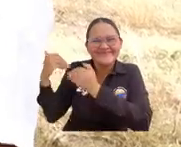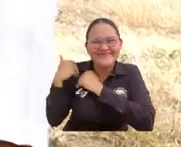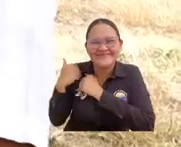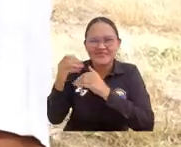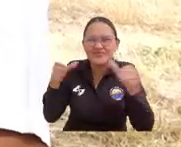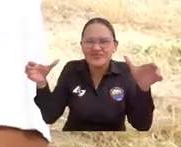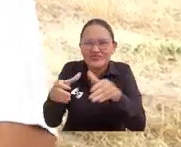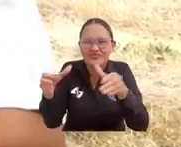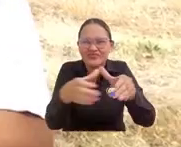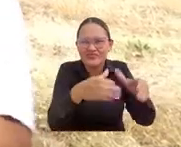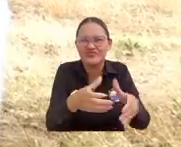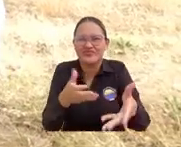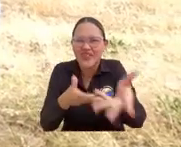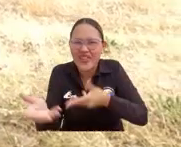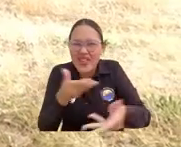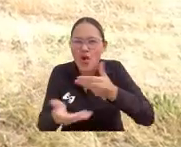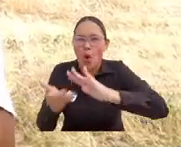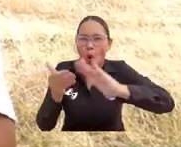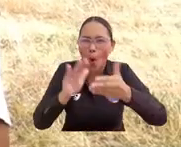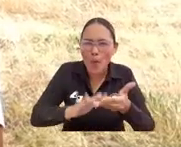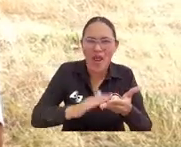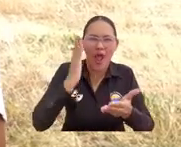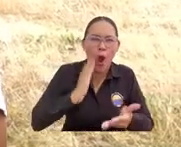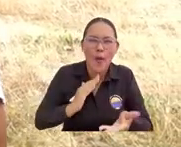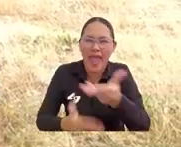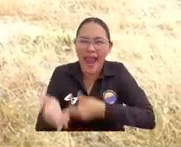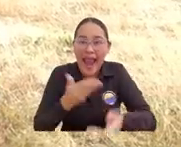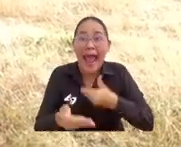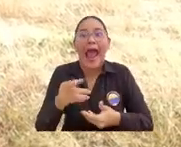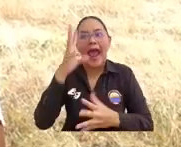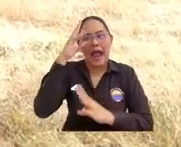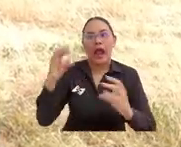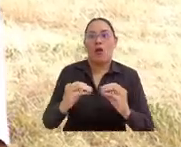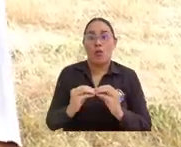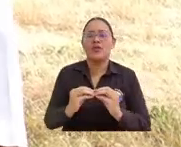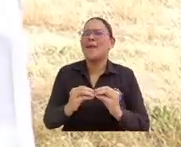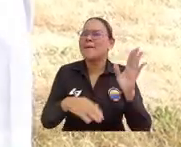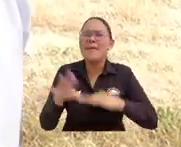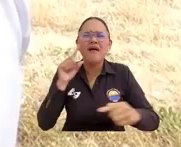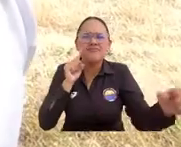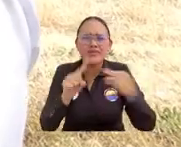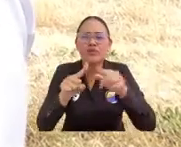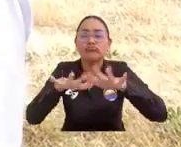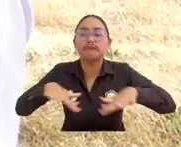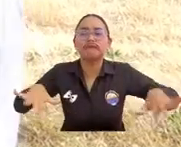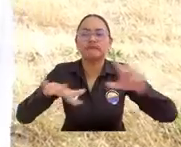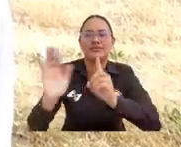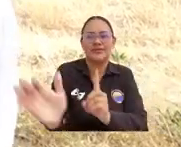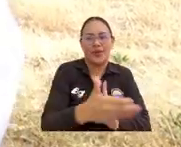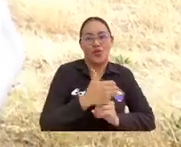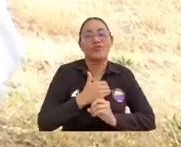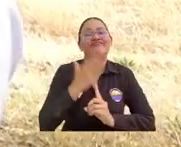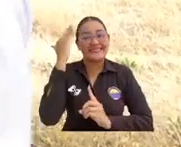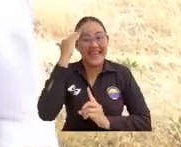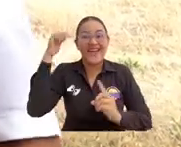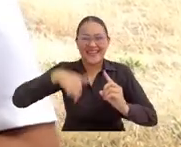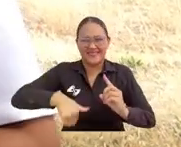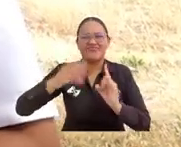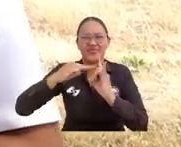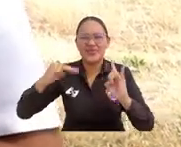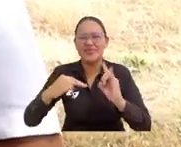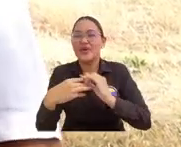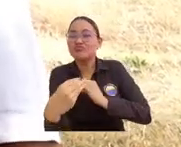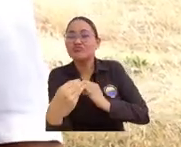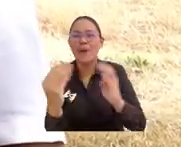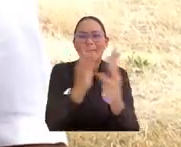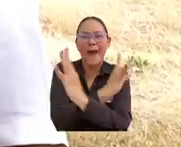de estos espacios como espacios de articulación con la comunidad, de trabajo con los jóvenes, pero sobre todo de crear entornos seguros, dado la influencia que tiene la universidad